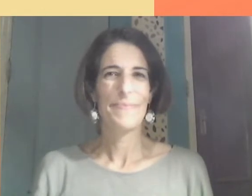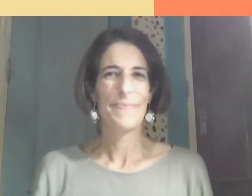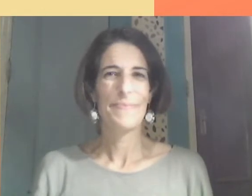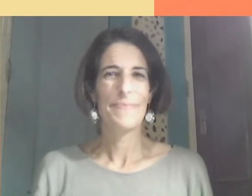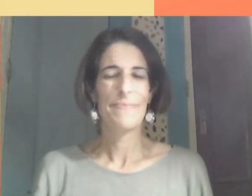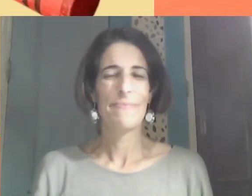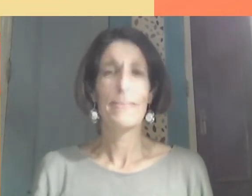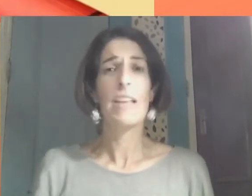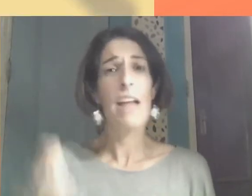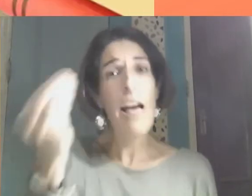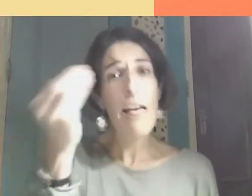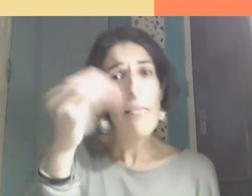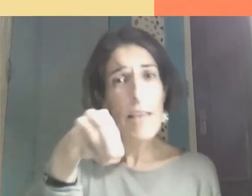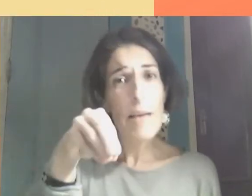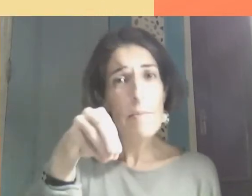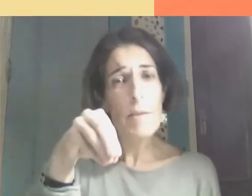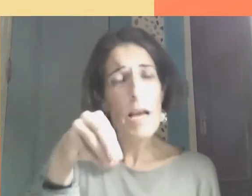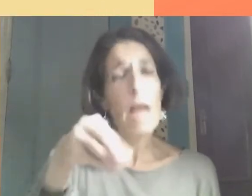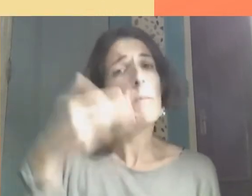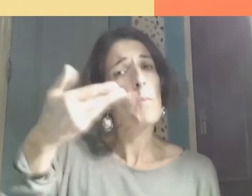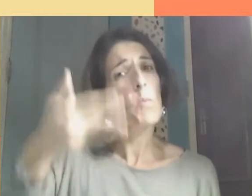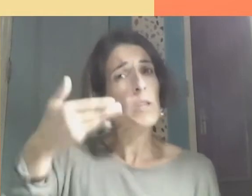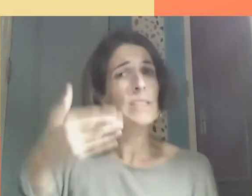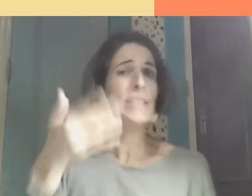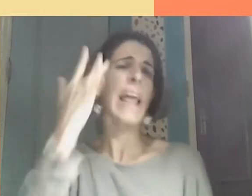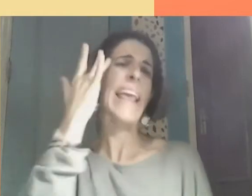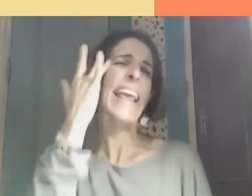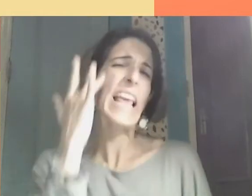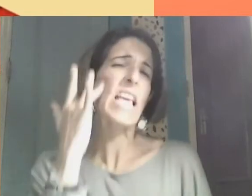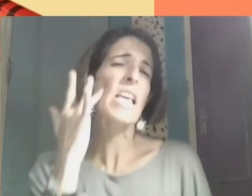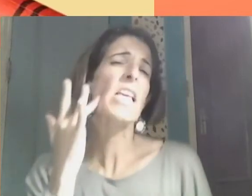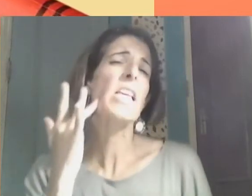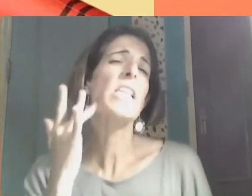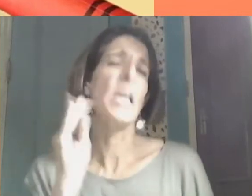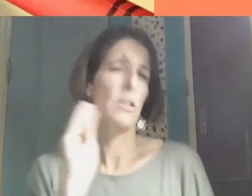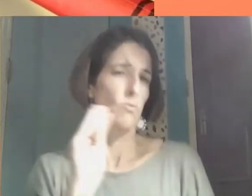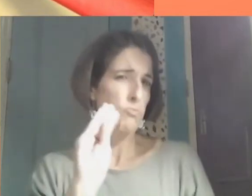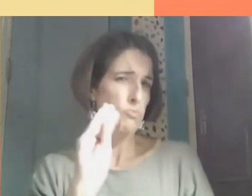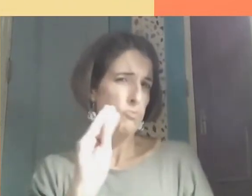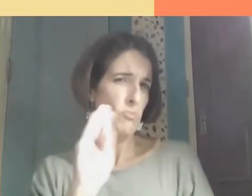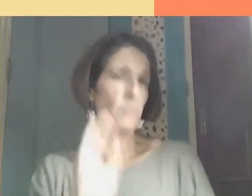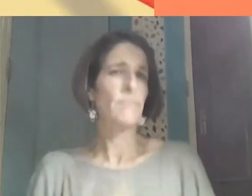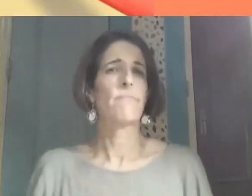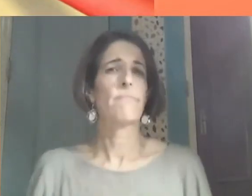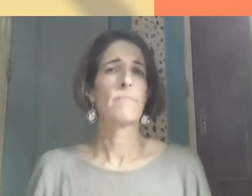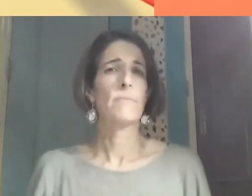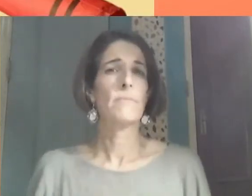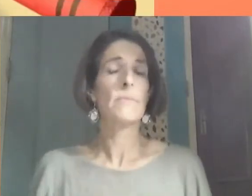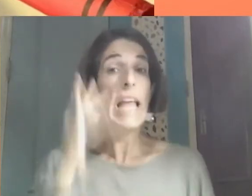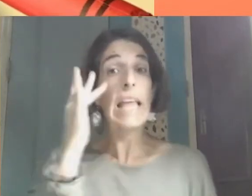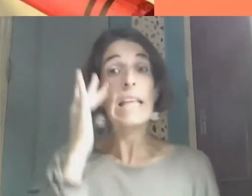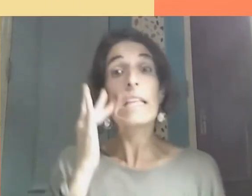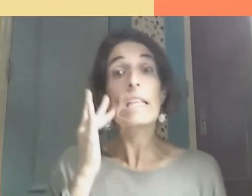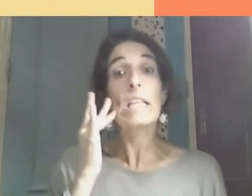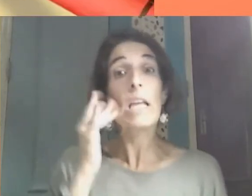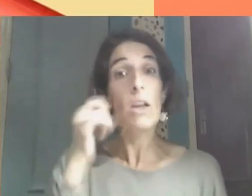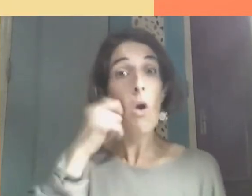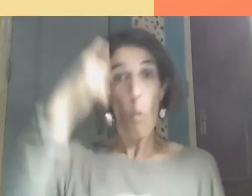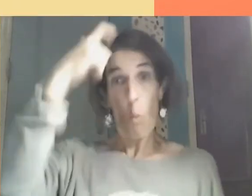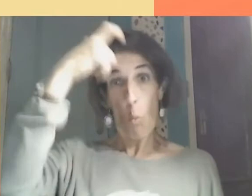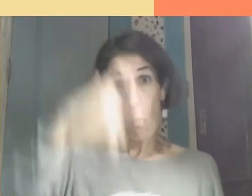además tenemos que cuidar nuestra higiene tanto la de nuestro cuerpo